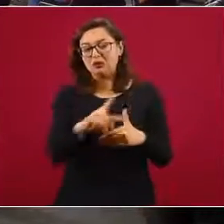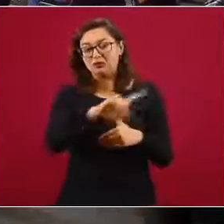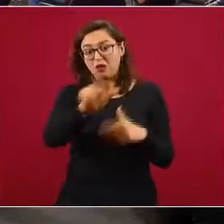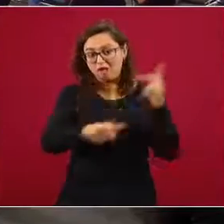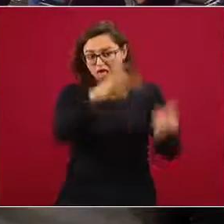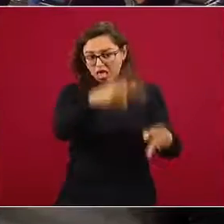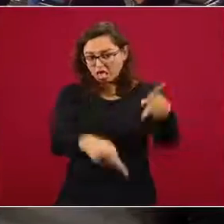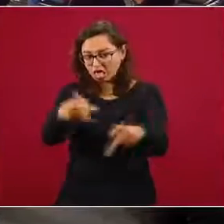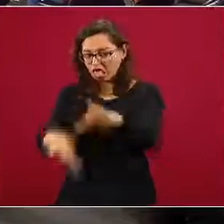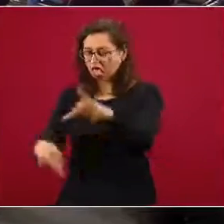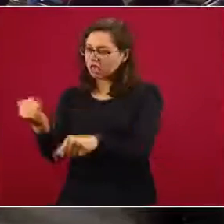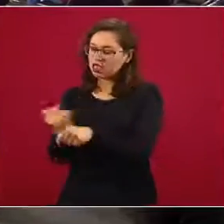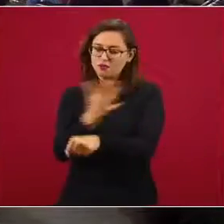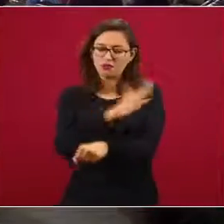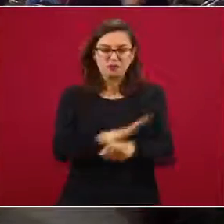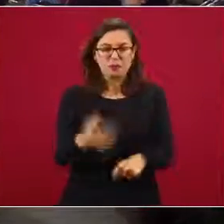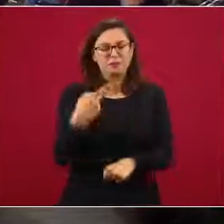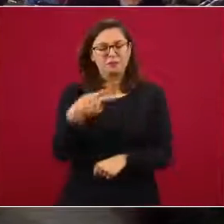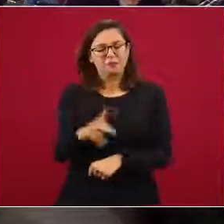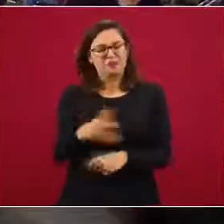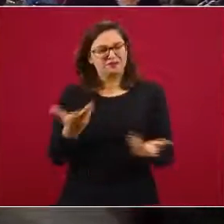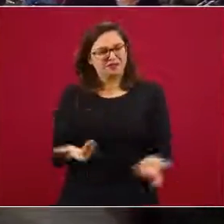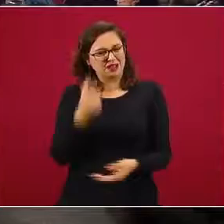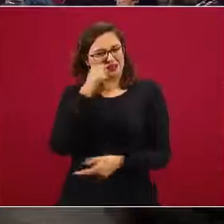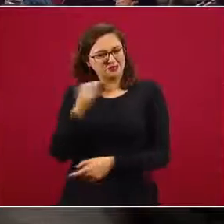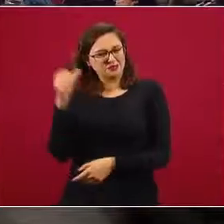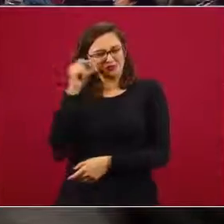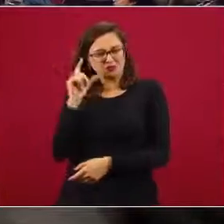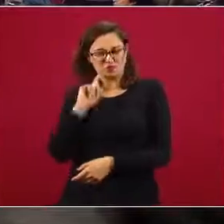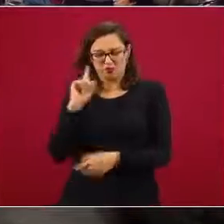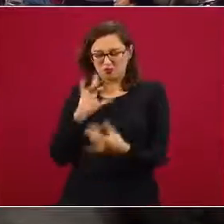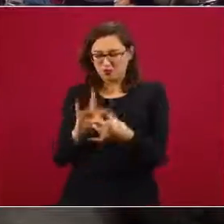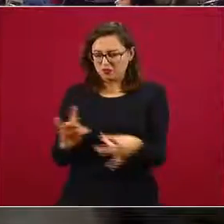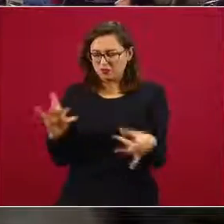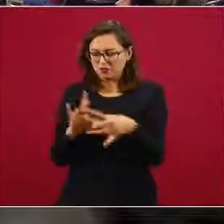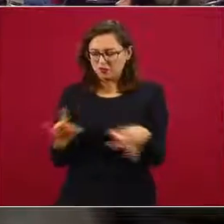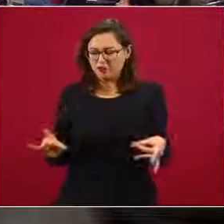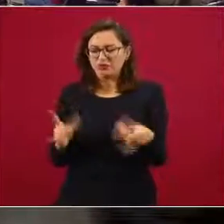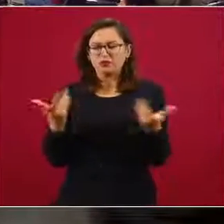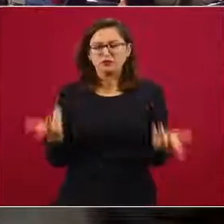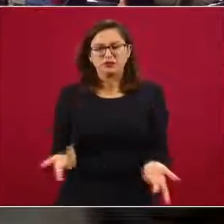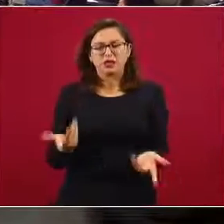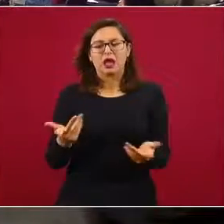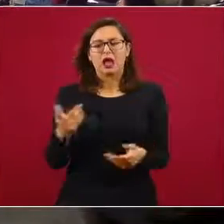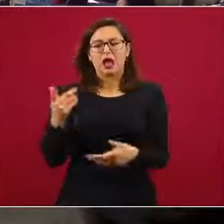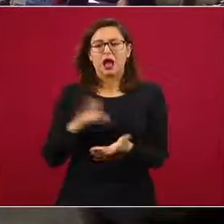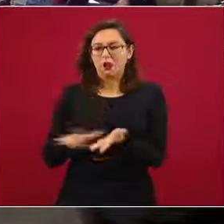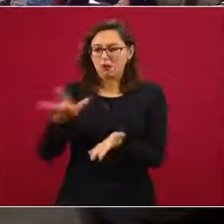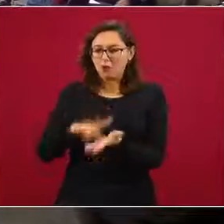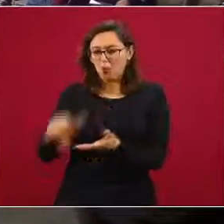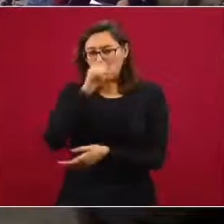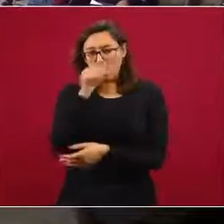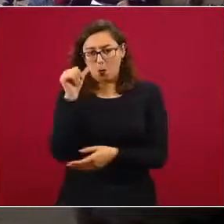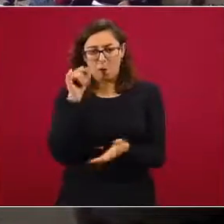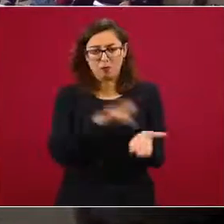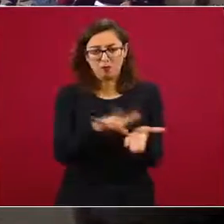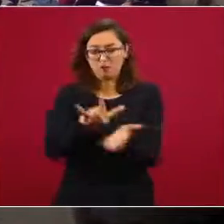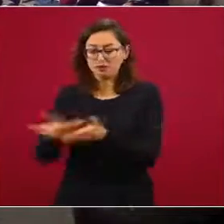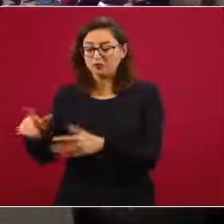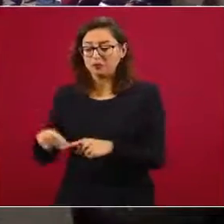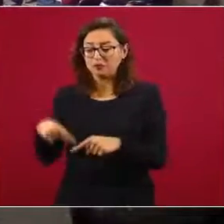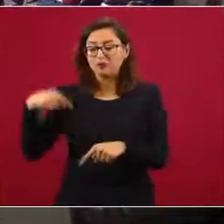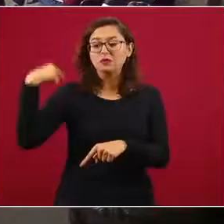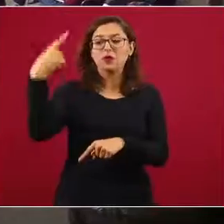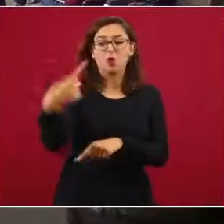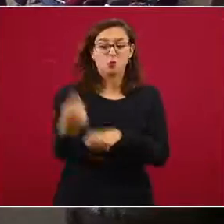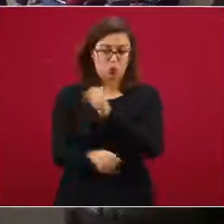de las Universidades para el Bienestar Benito Juárez, compartió algunos detalles de los avances de este programa. Dijo que para el ciclo escolar,